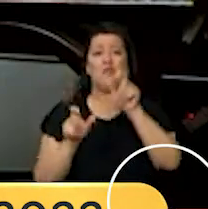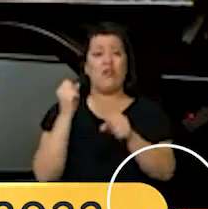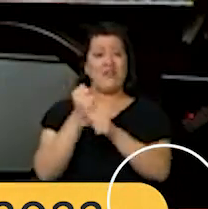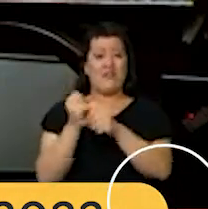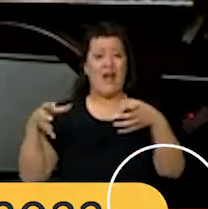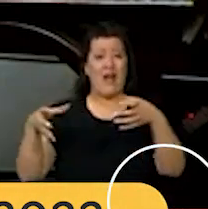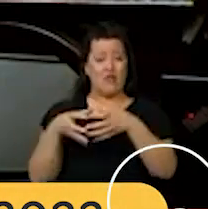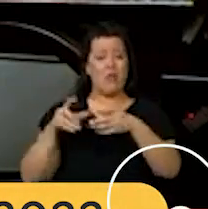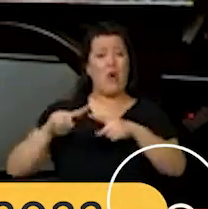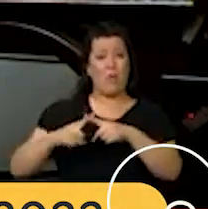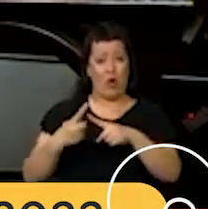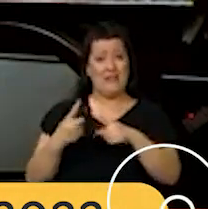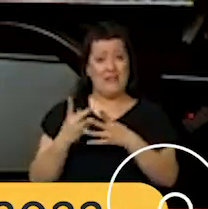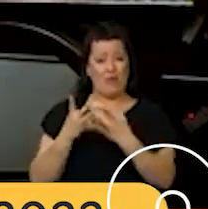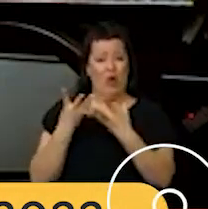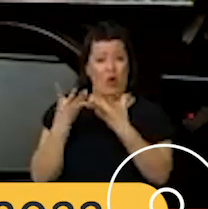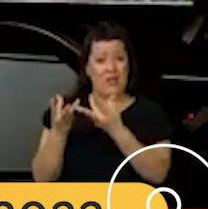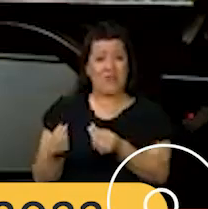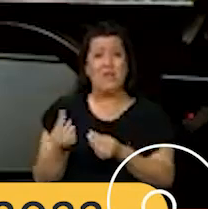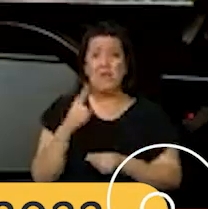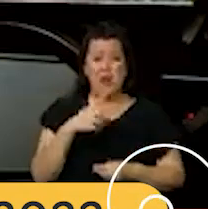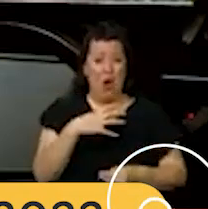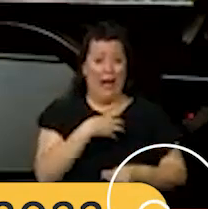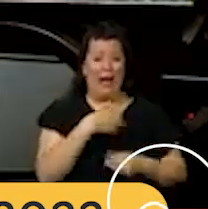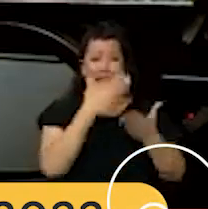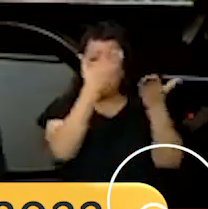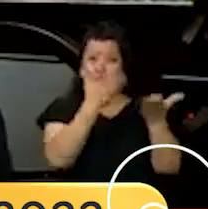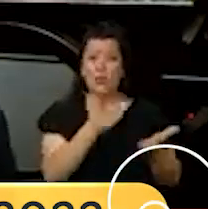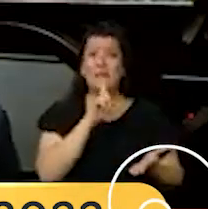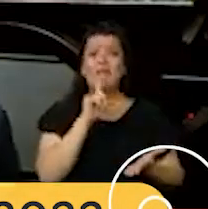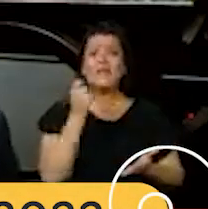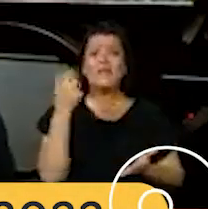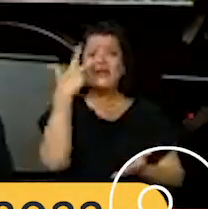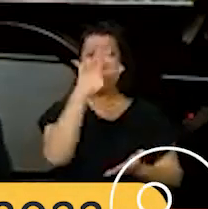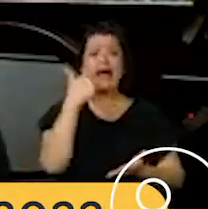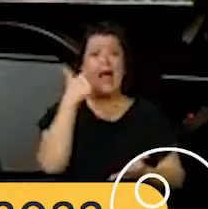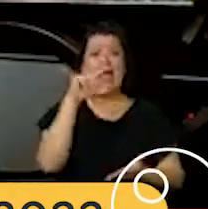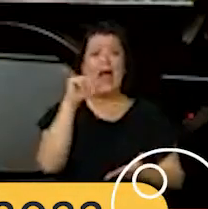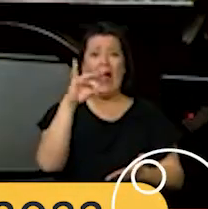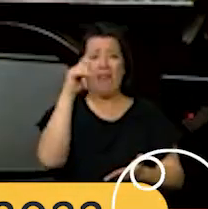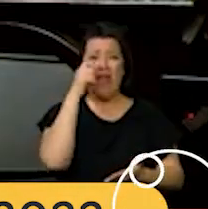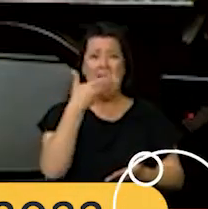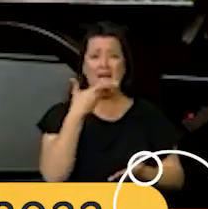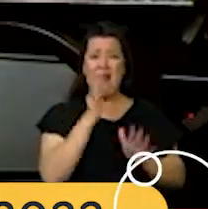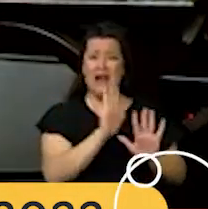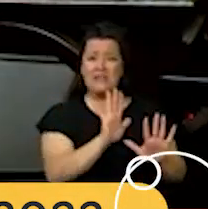pero básicamente nos preguntamos si esta actitud que tiene que ver con lo que escuchábamos el otro día,